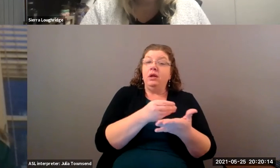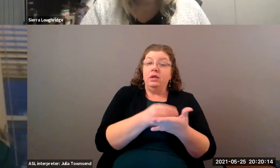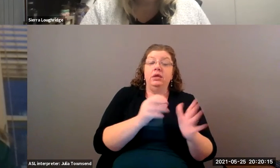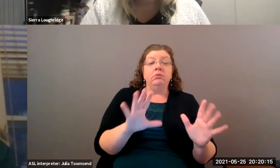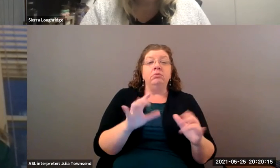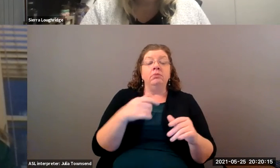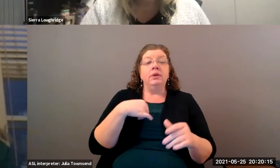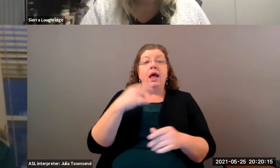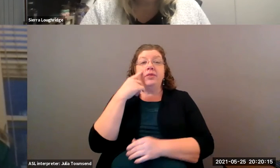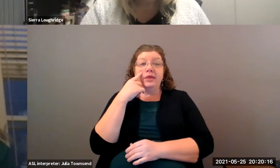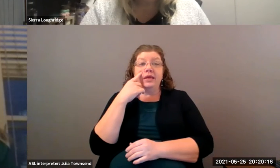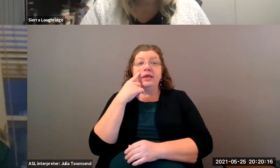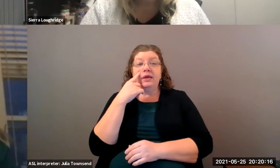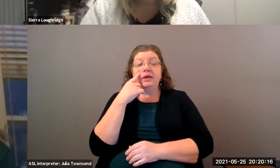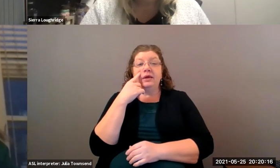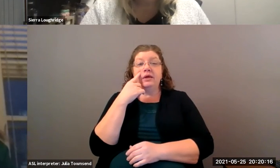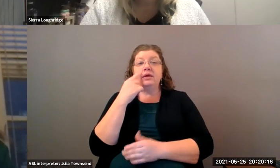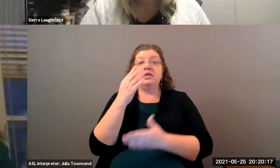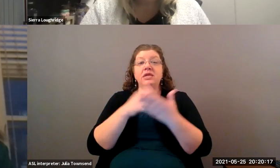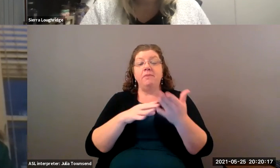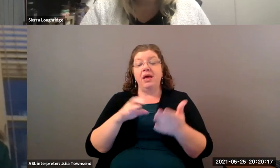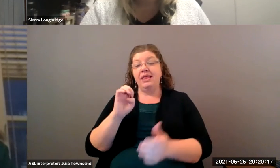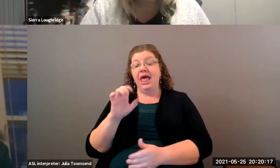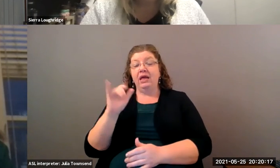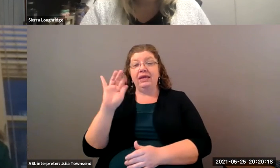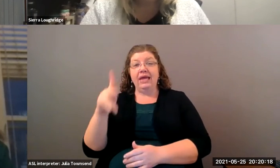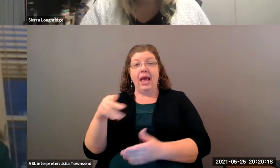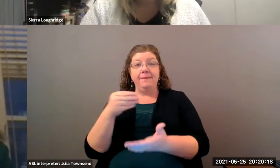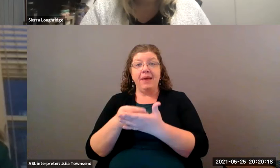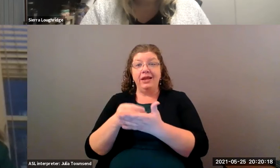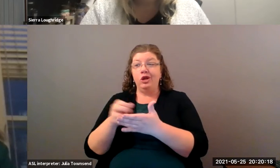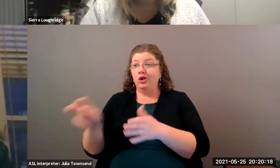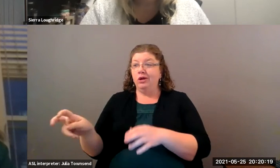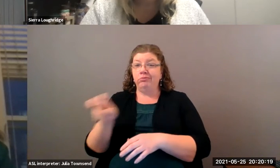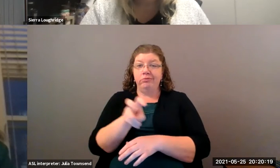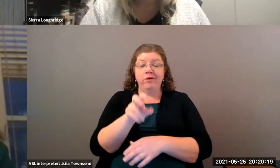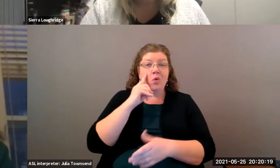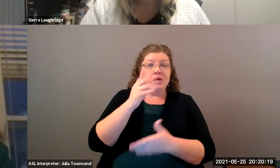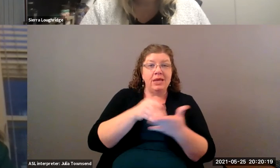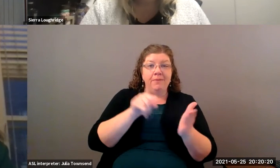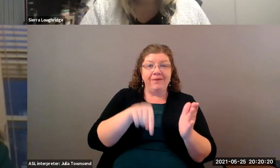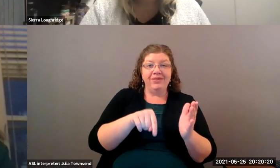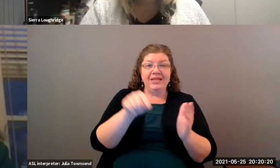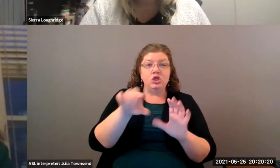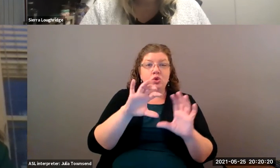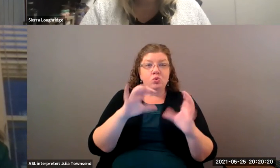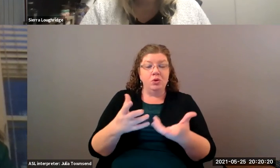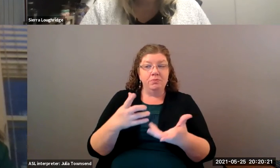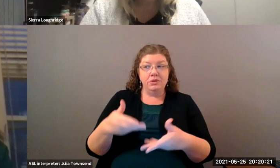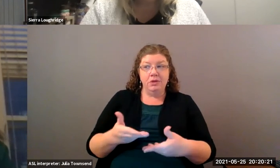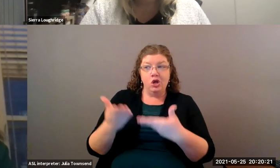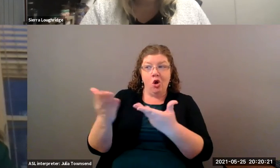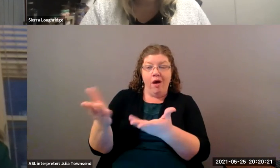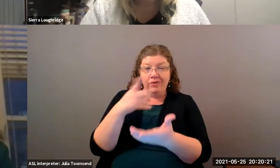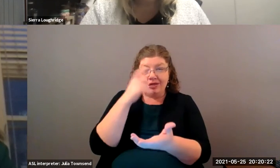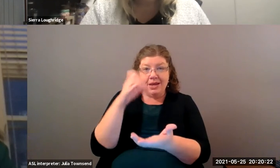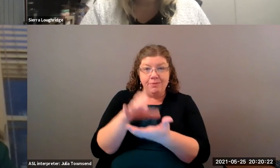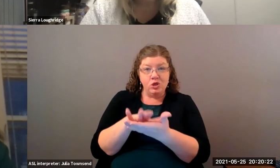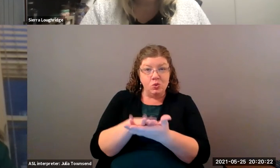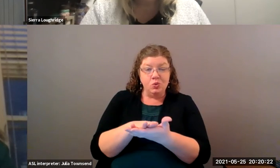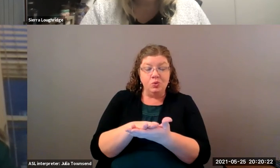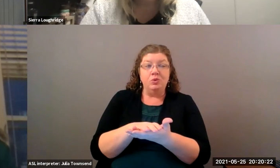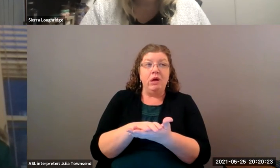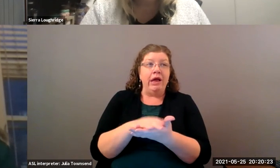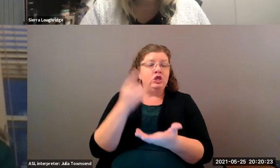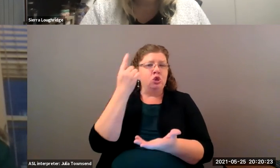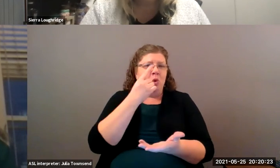tenemos dinero adicional y creo que hasta algo del dinero del LCAP puede ir hacia estos grupos para